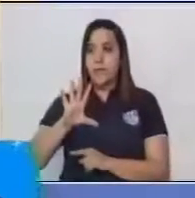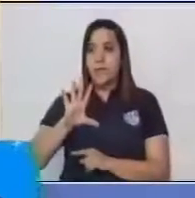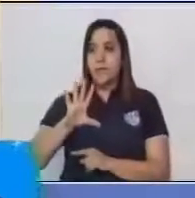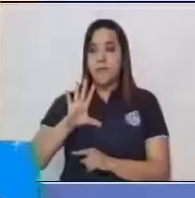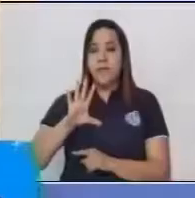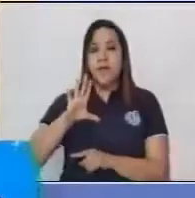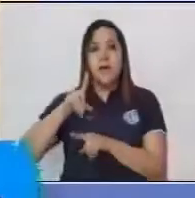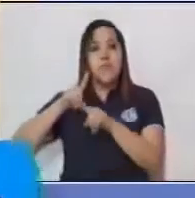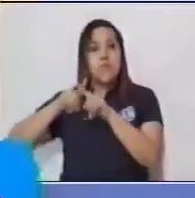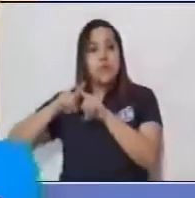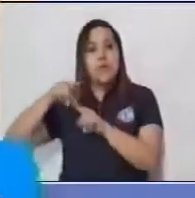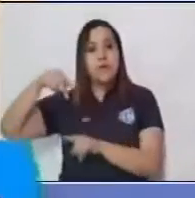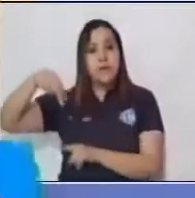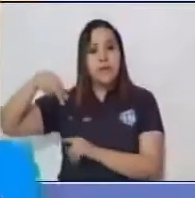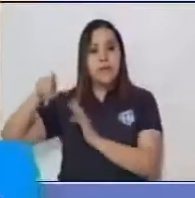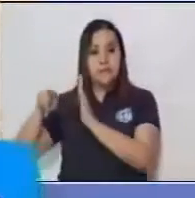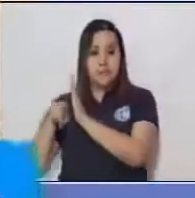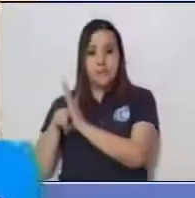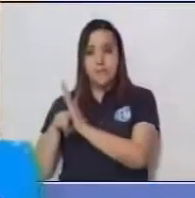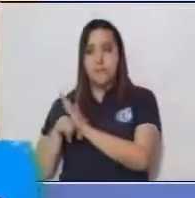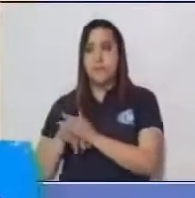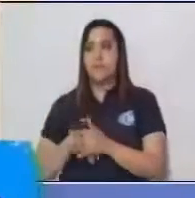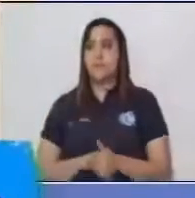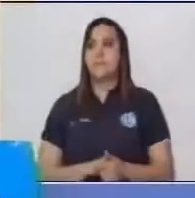por n menos 1.